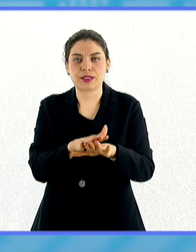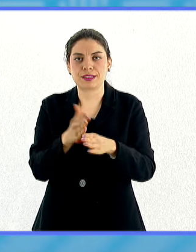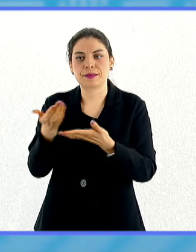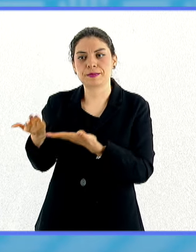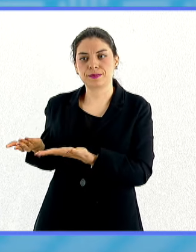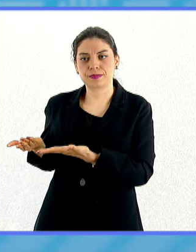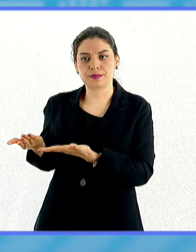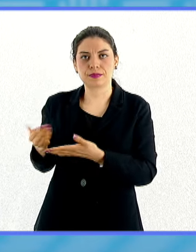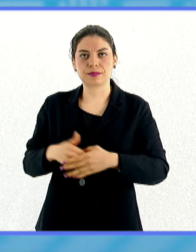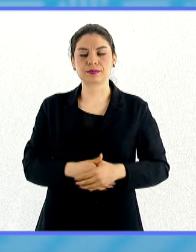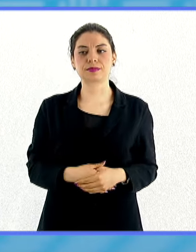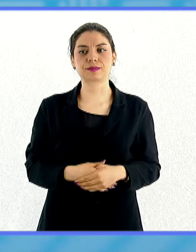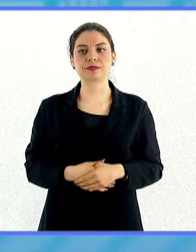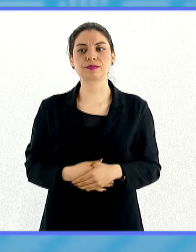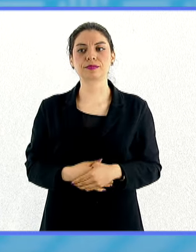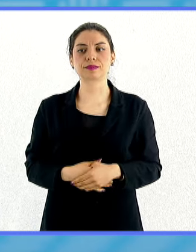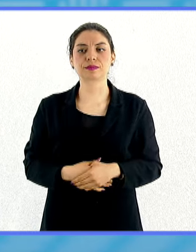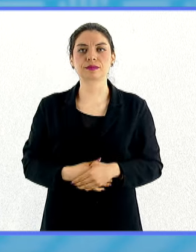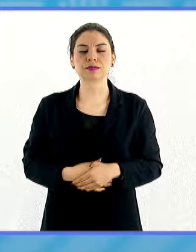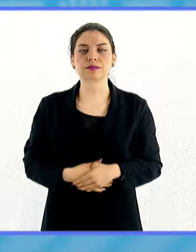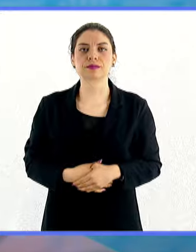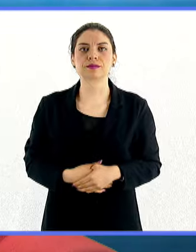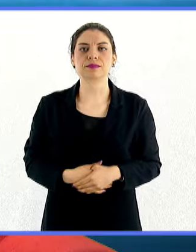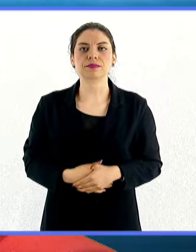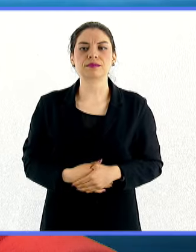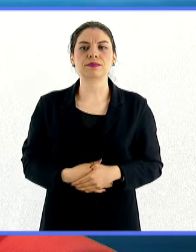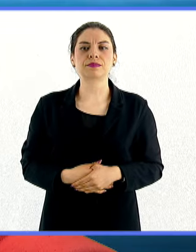en nuestra pantalla.